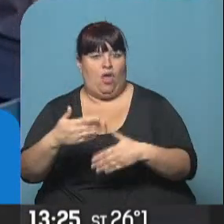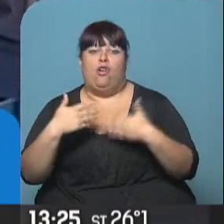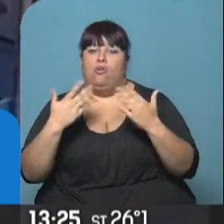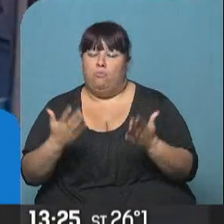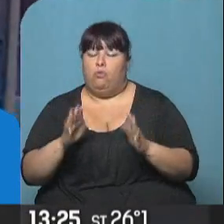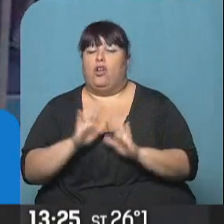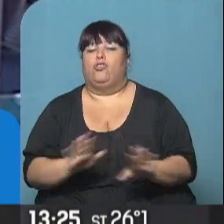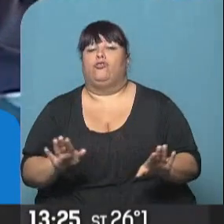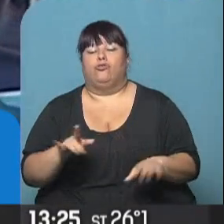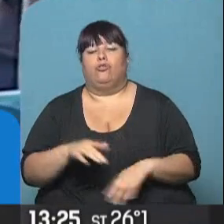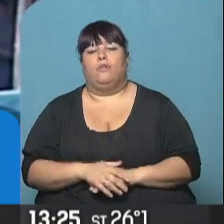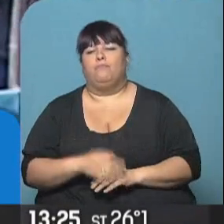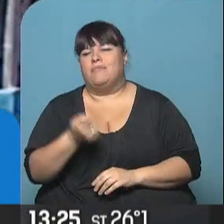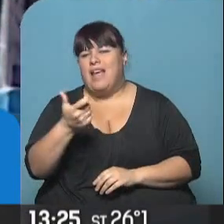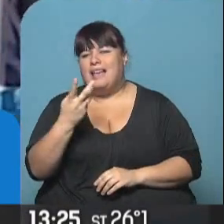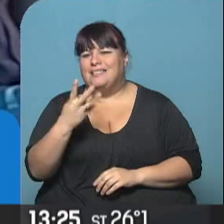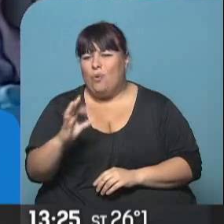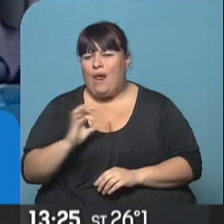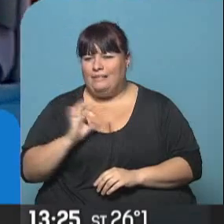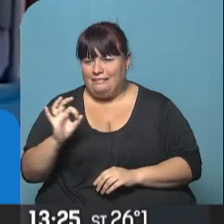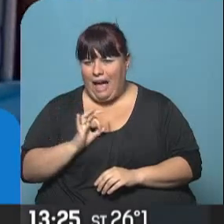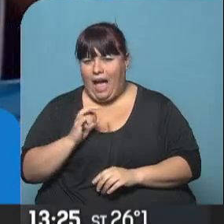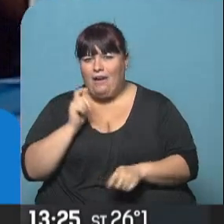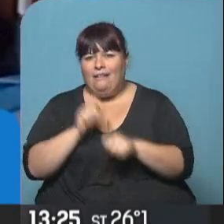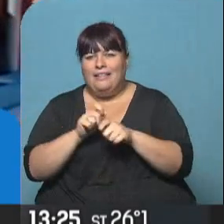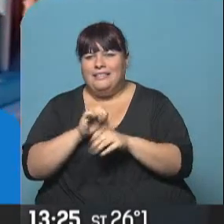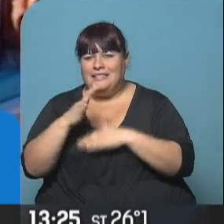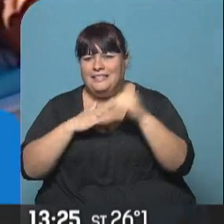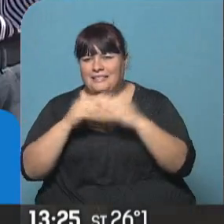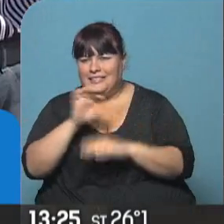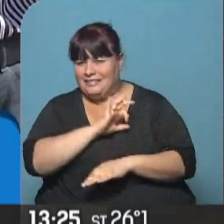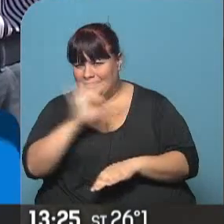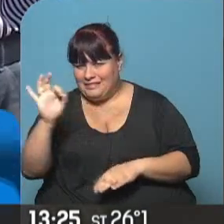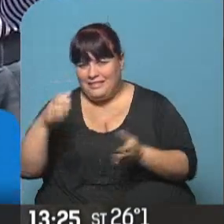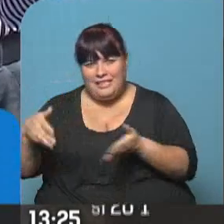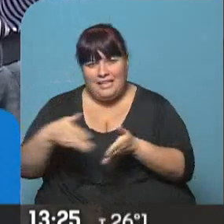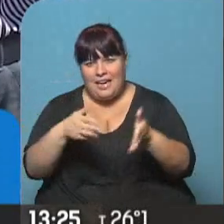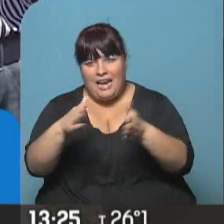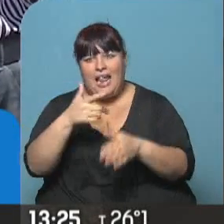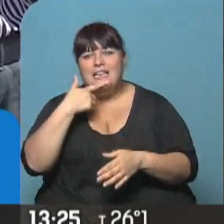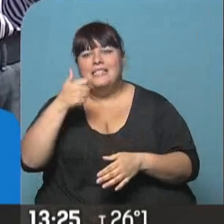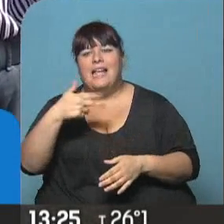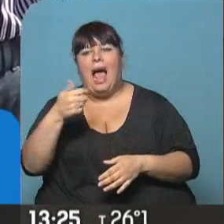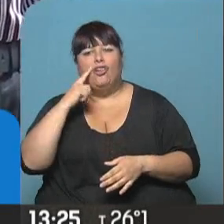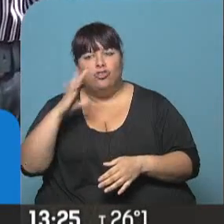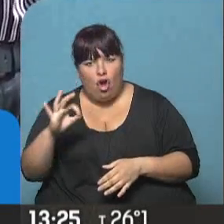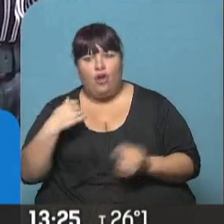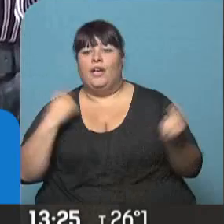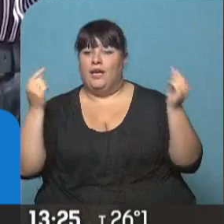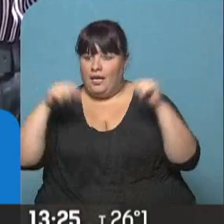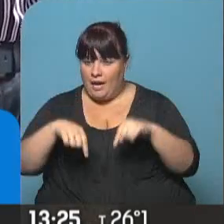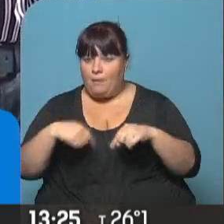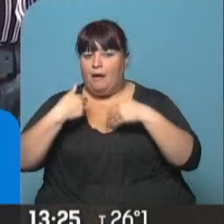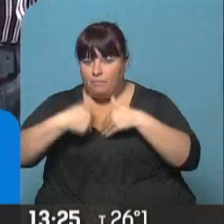eso después de casi 40 años que nos hacía trabajos en el canal san antonio estamos acá